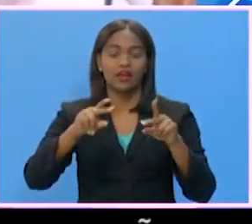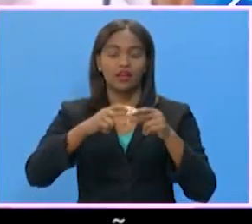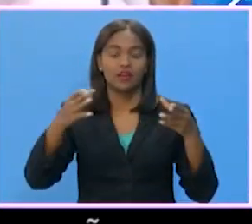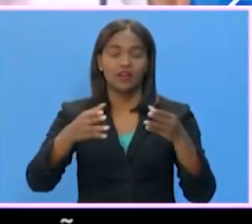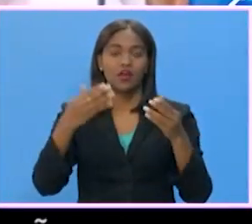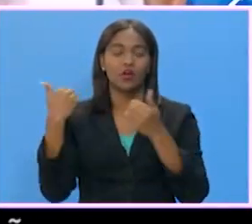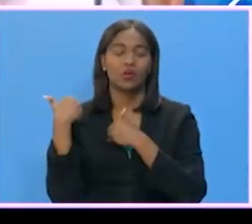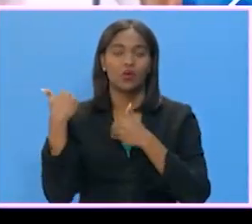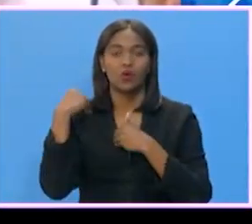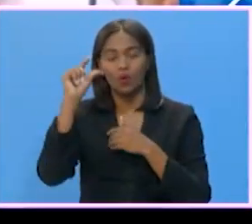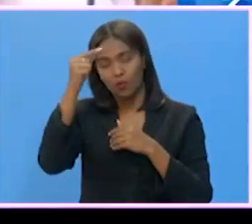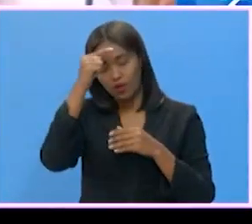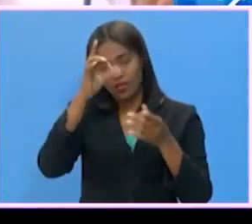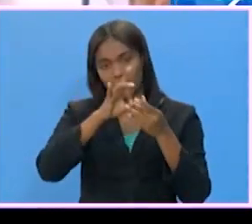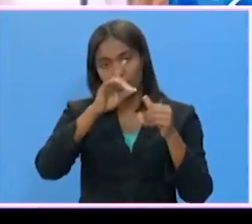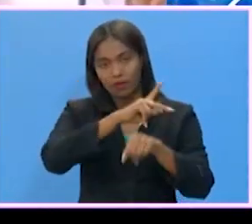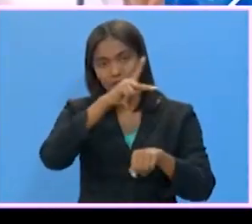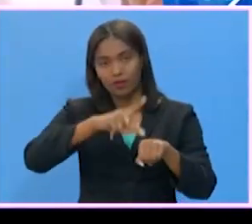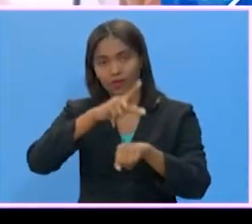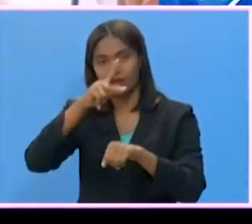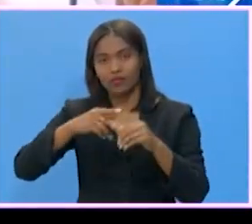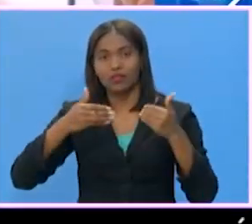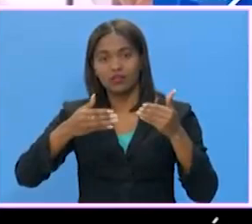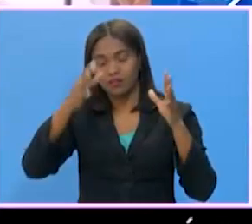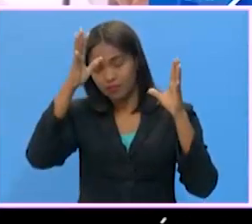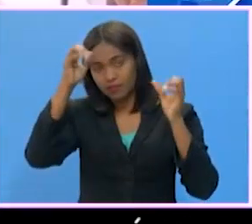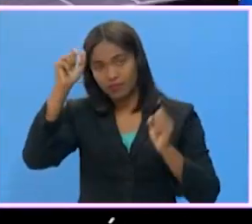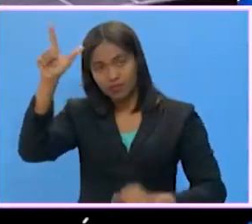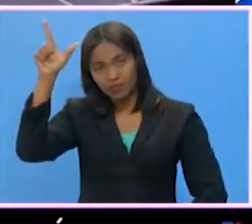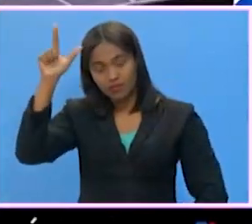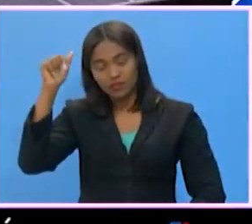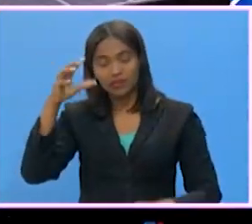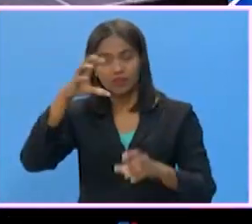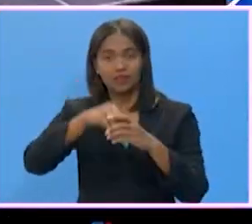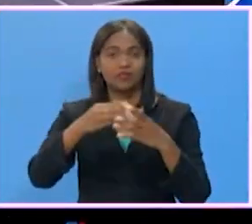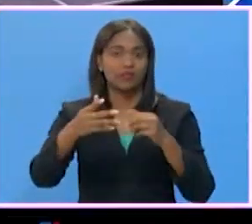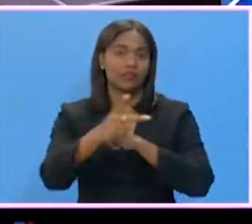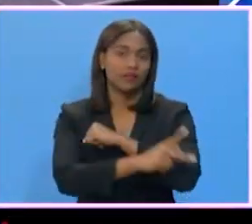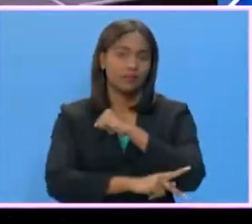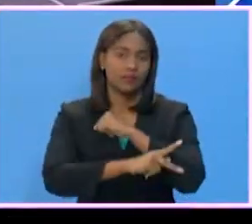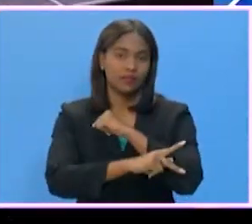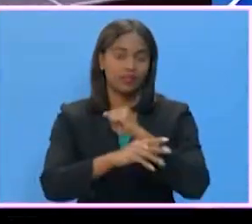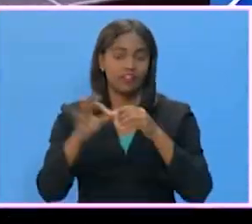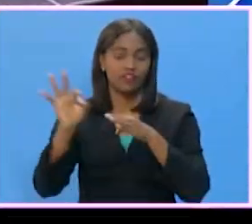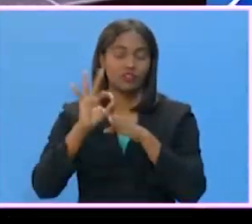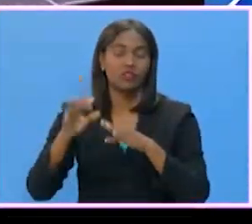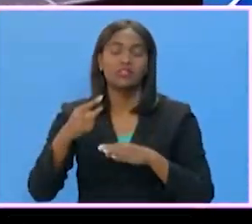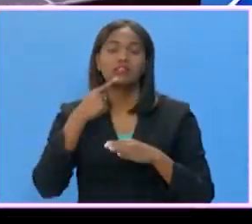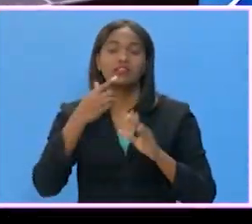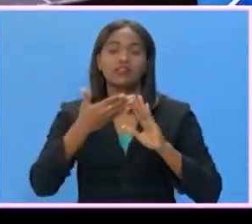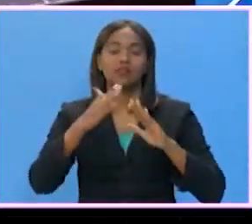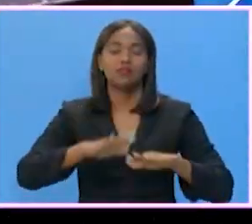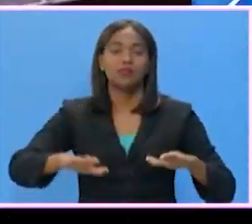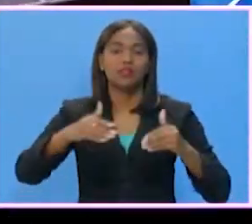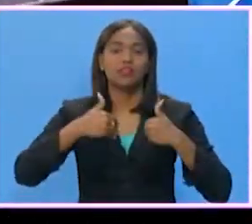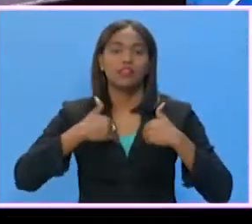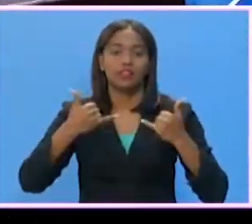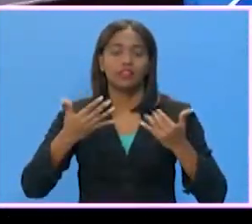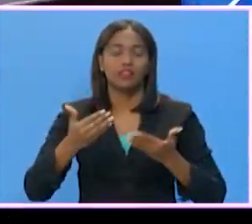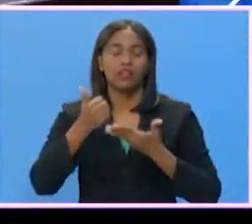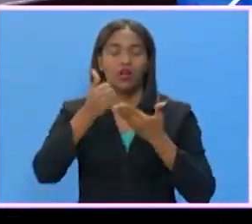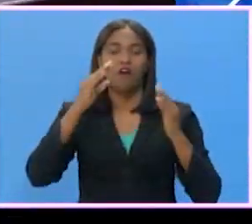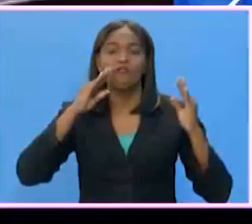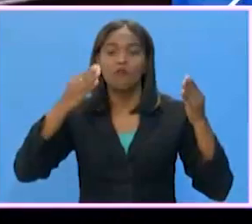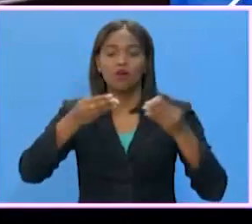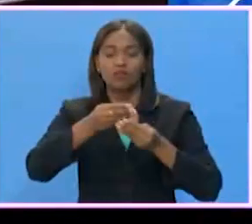denominado El Gobierno en las Provincias, que ejecuta el presidente Luis Abinader en todo el país. El funcionario aseguró que esta comunidad se ha convertido en un foco